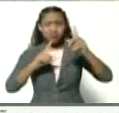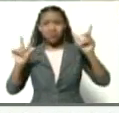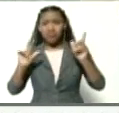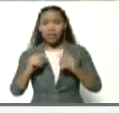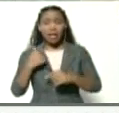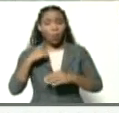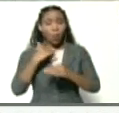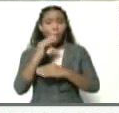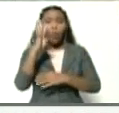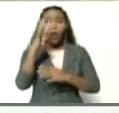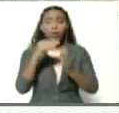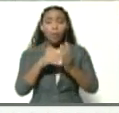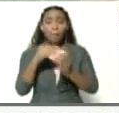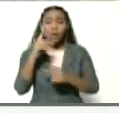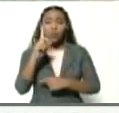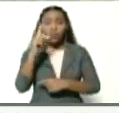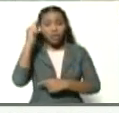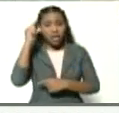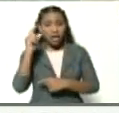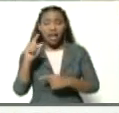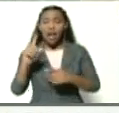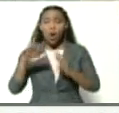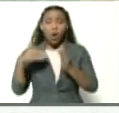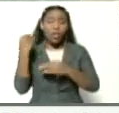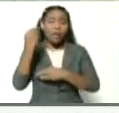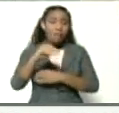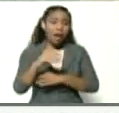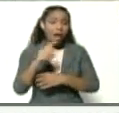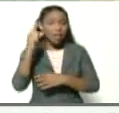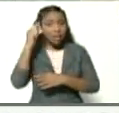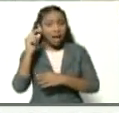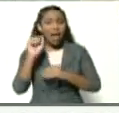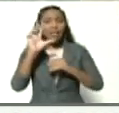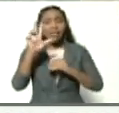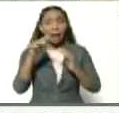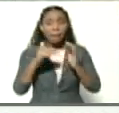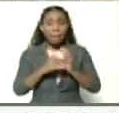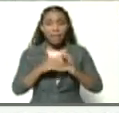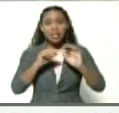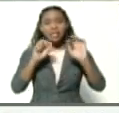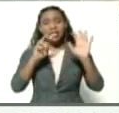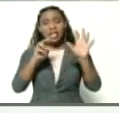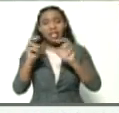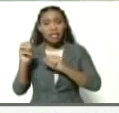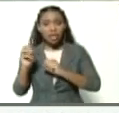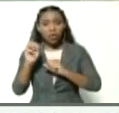4.000 en un día. Y los demás días, 3.700, 3.800.